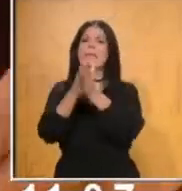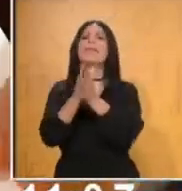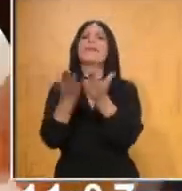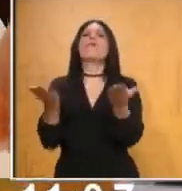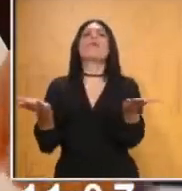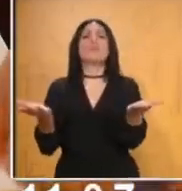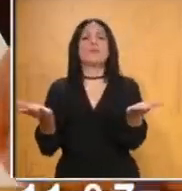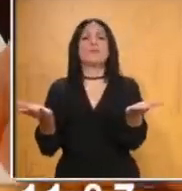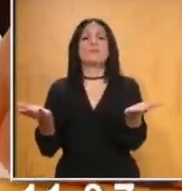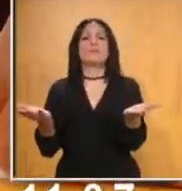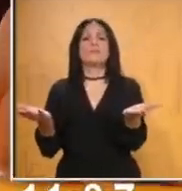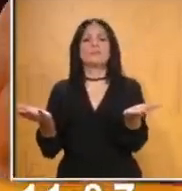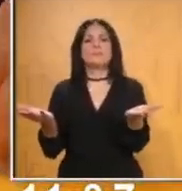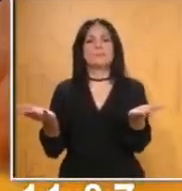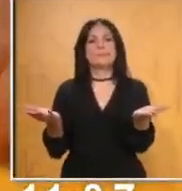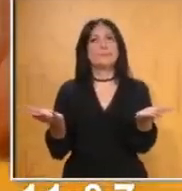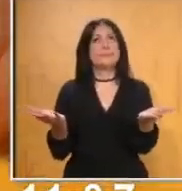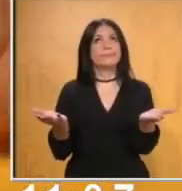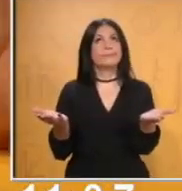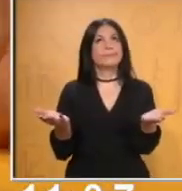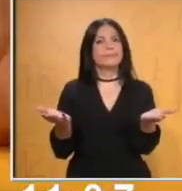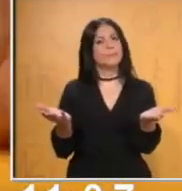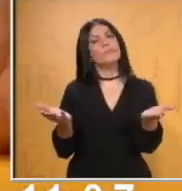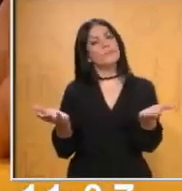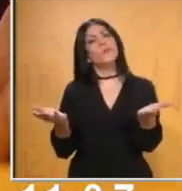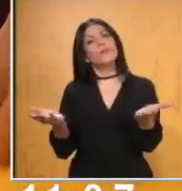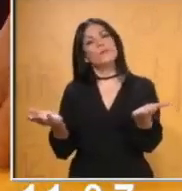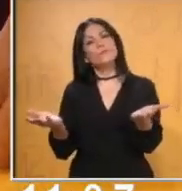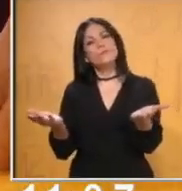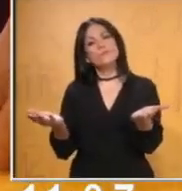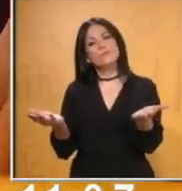que tenemos un ángulo de